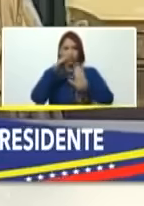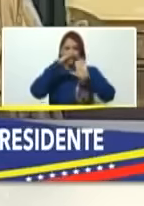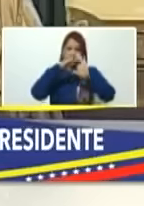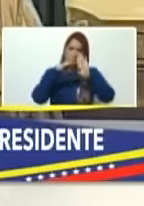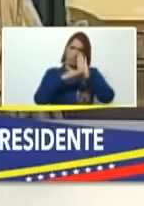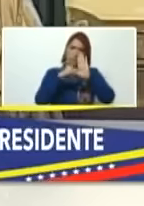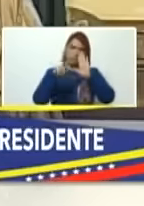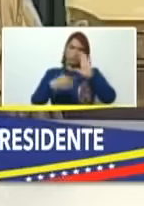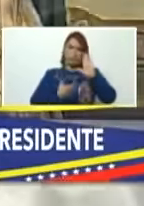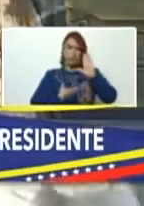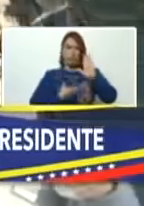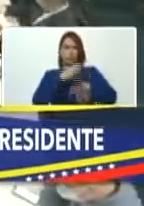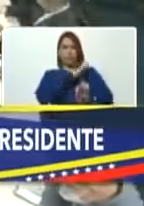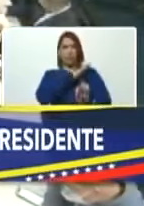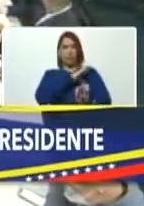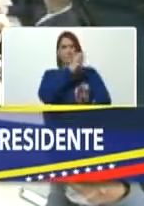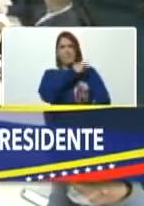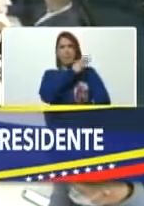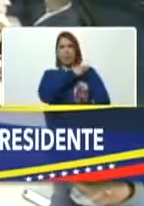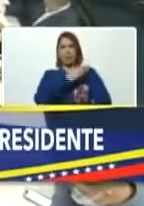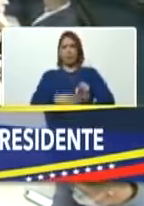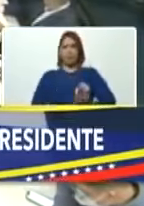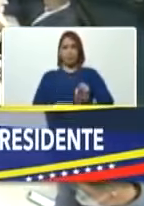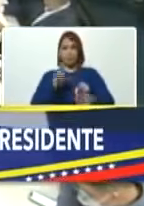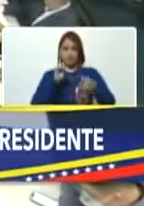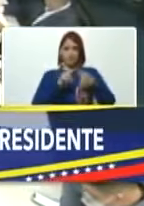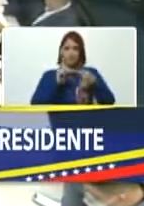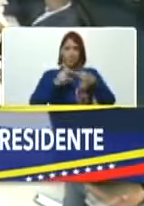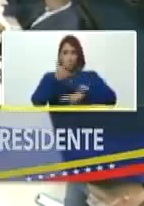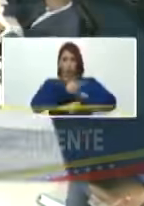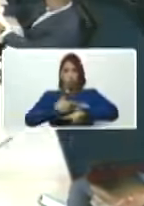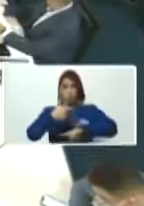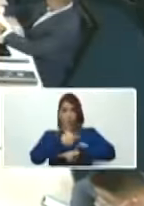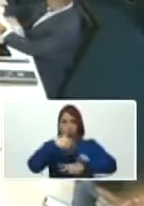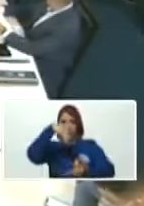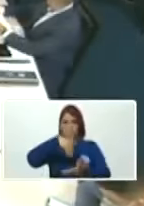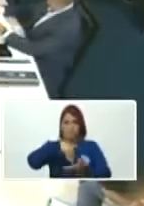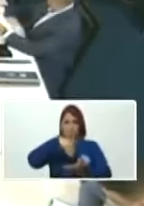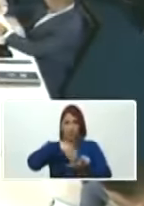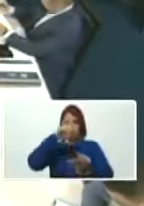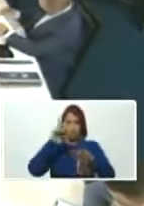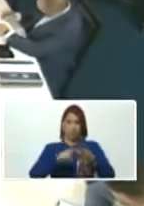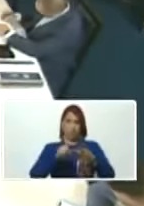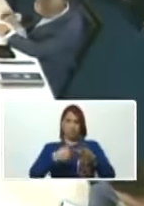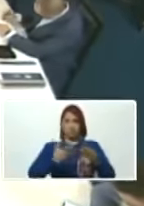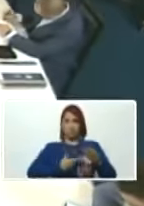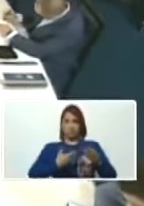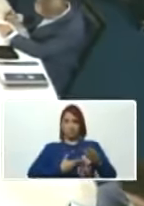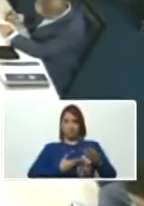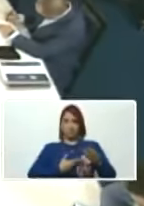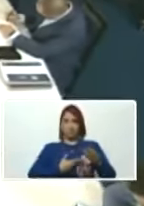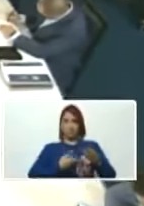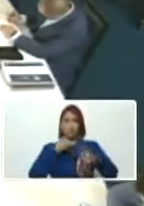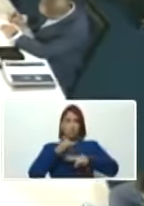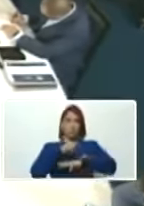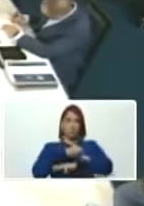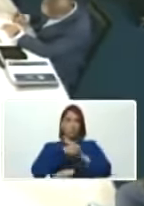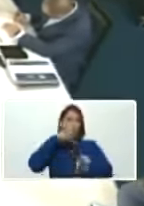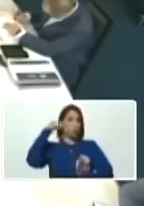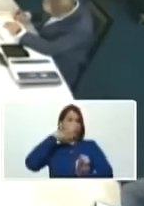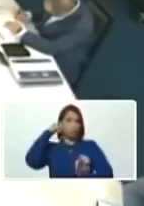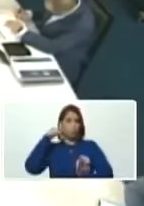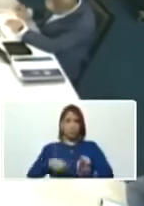la alcaldesa de Caracas, el gobernador de Miranda, el alcalde del municipio Sucre,